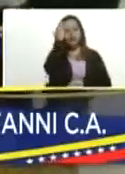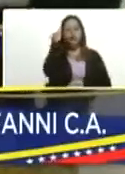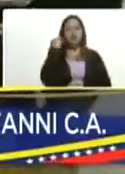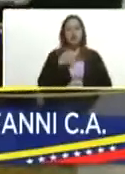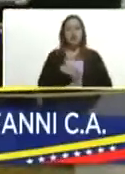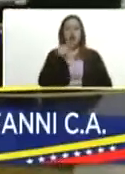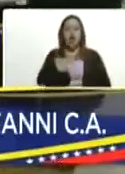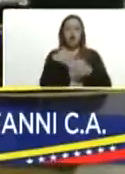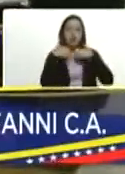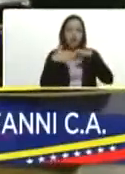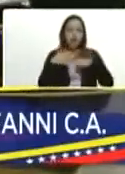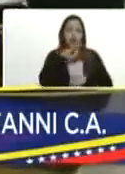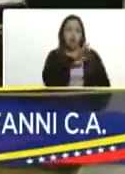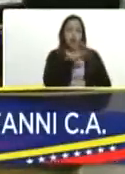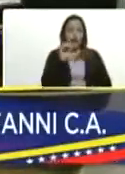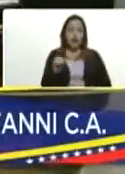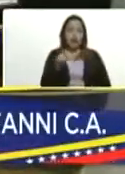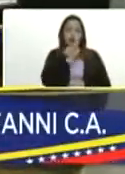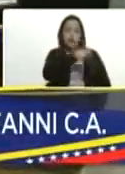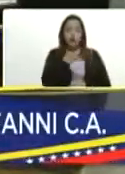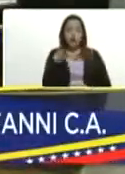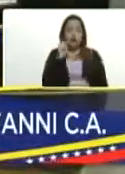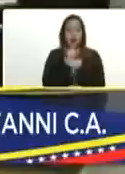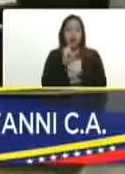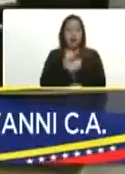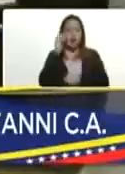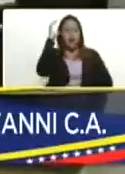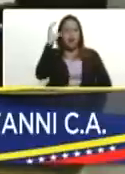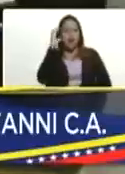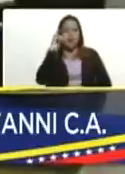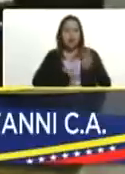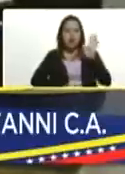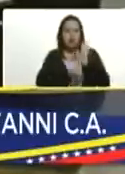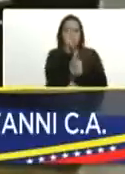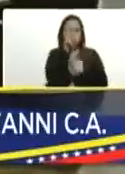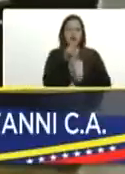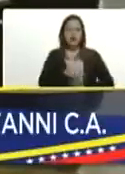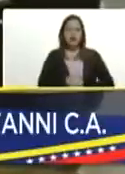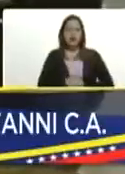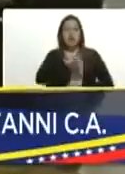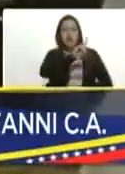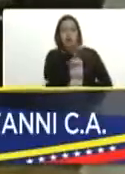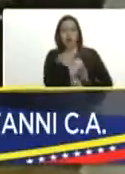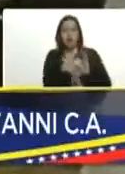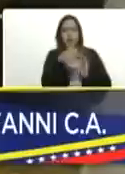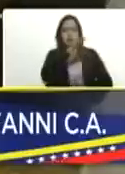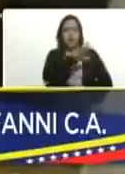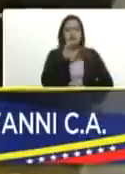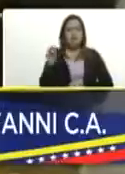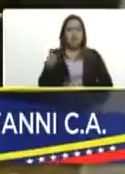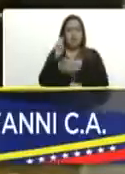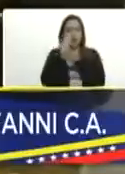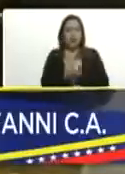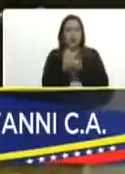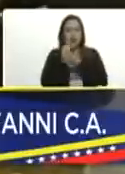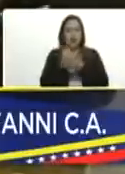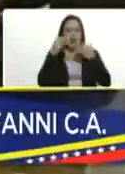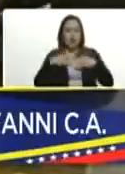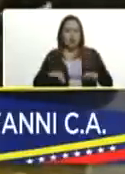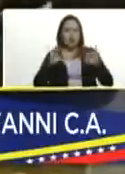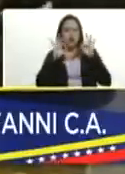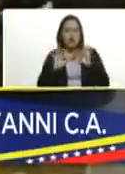de 40 puestos de empleo, que tiene una capacidad instalada, presidente, de 1.500 toneladas y una capacidad operativa